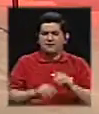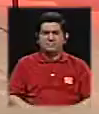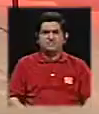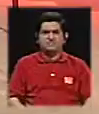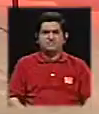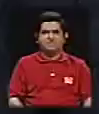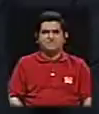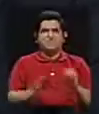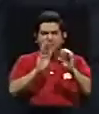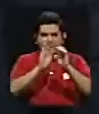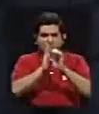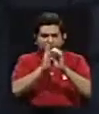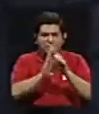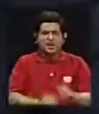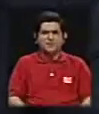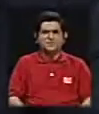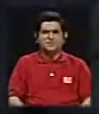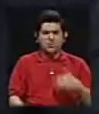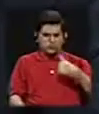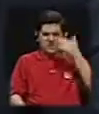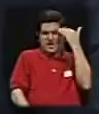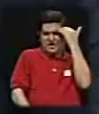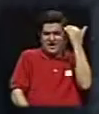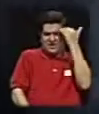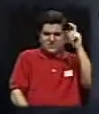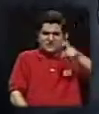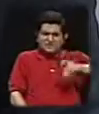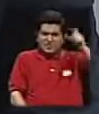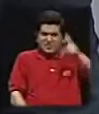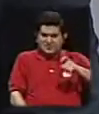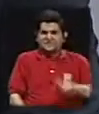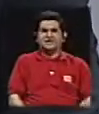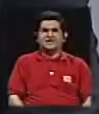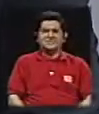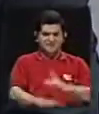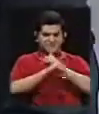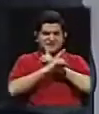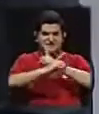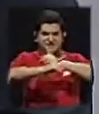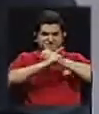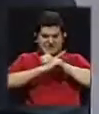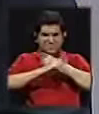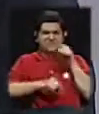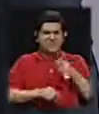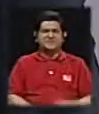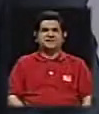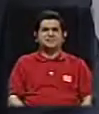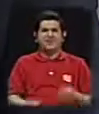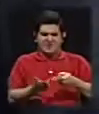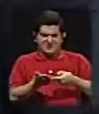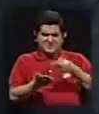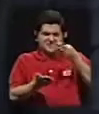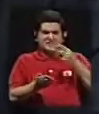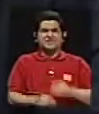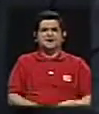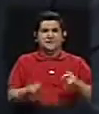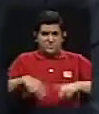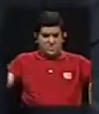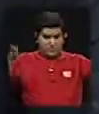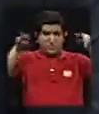¿Cómo, digamos, se va tomando conciencia de la necesidad de defender estos valores y tradiciones,